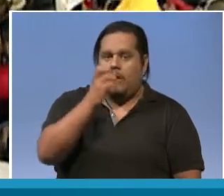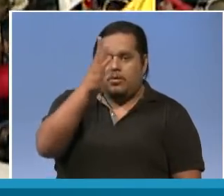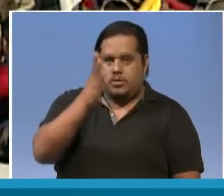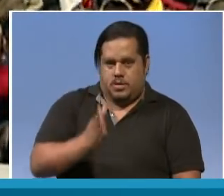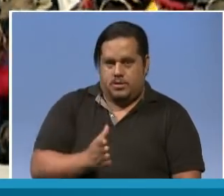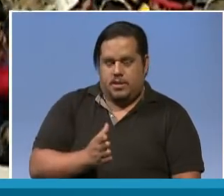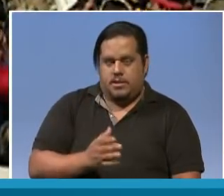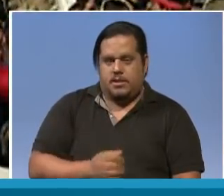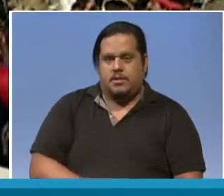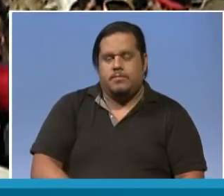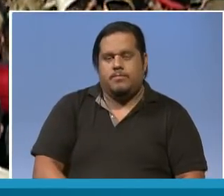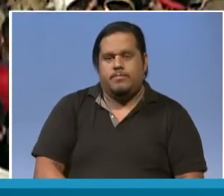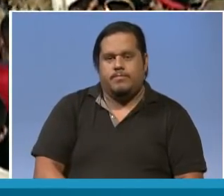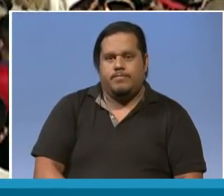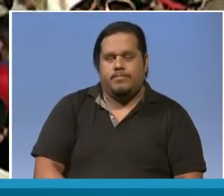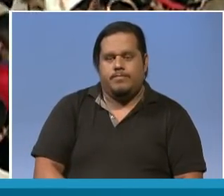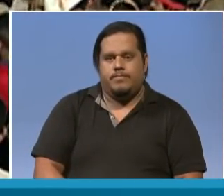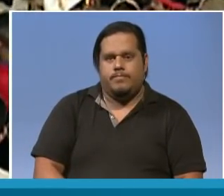Costarricenses,